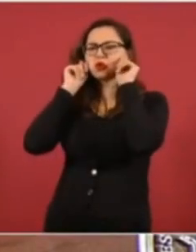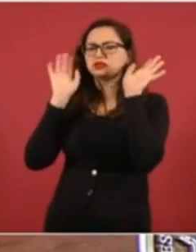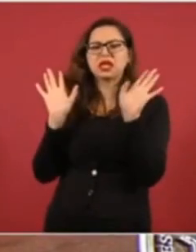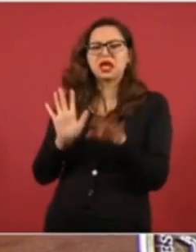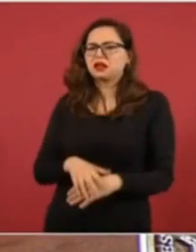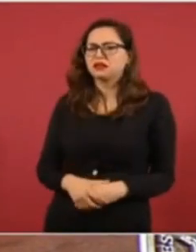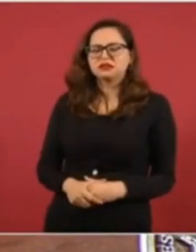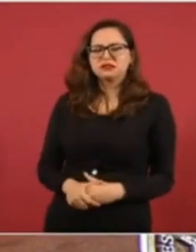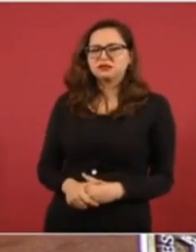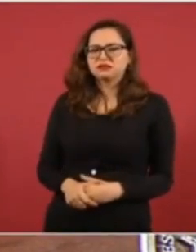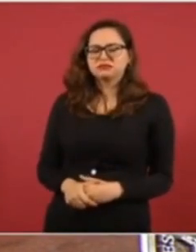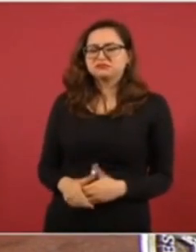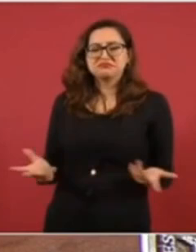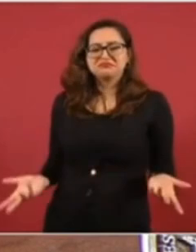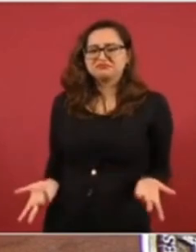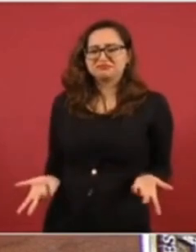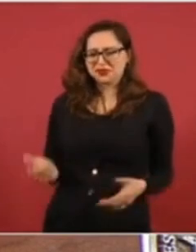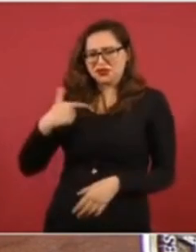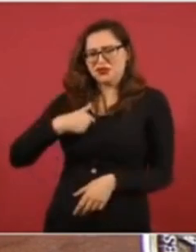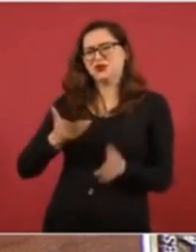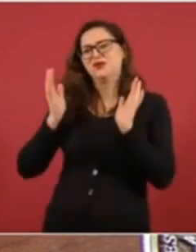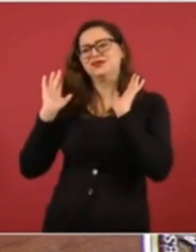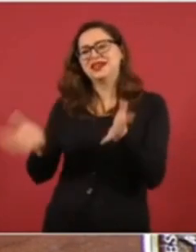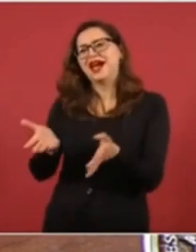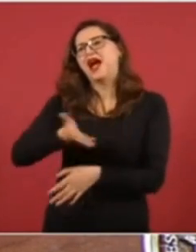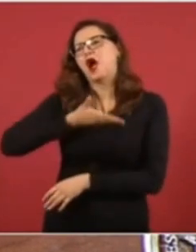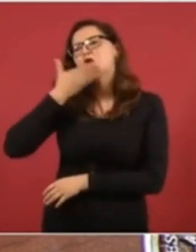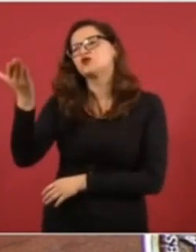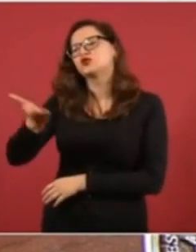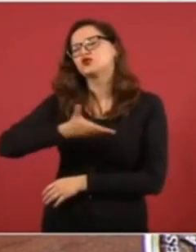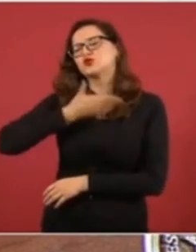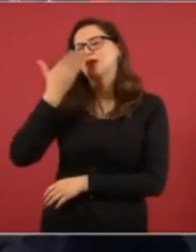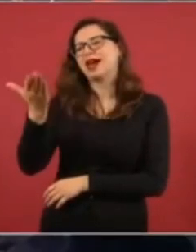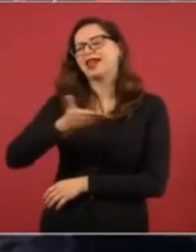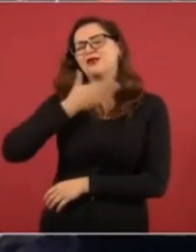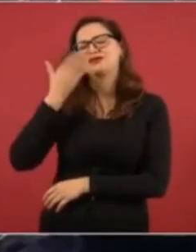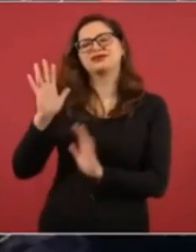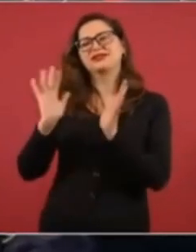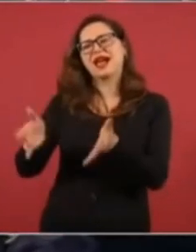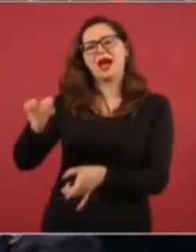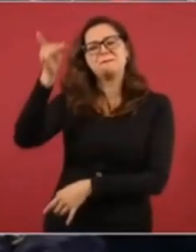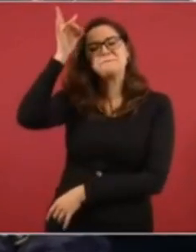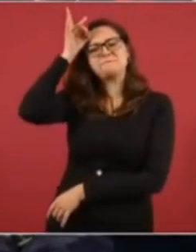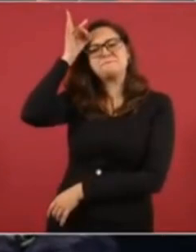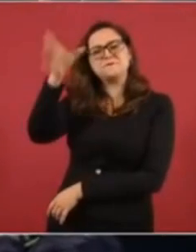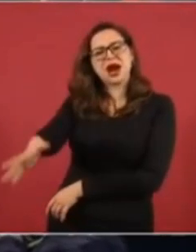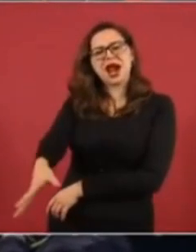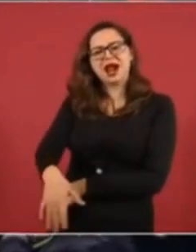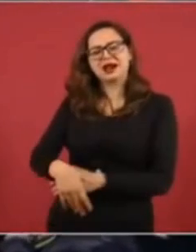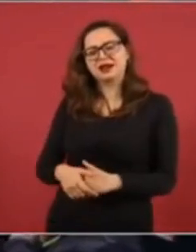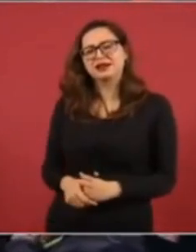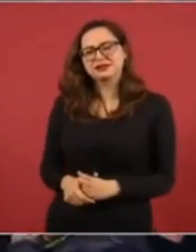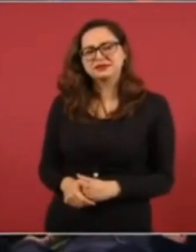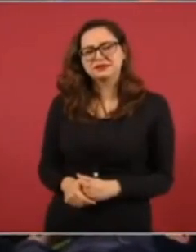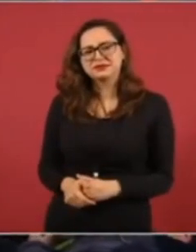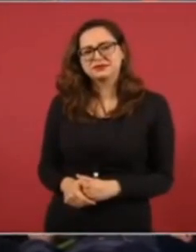poder llegar a la presidencia de México. Hoy todos sabemos que estos señores están al servicio de los